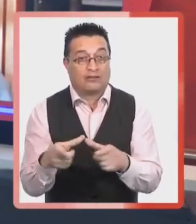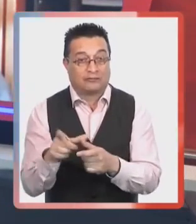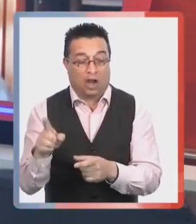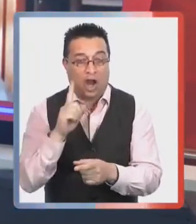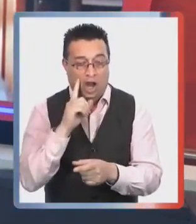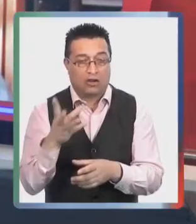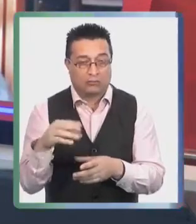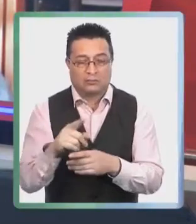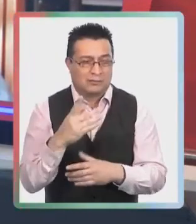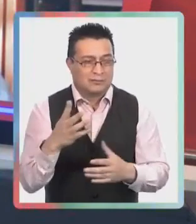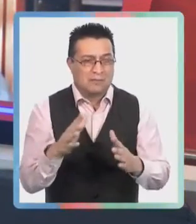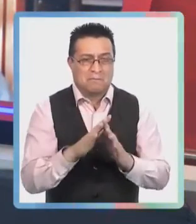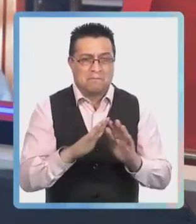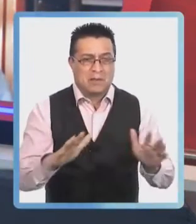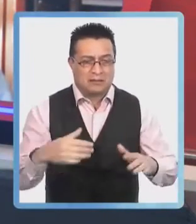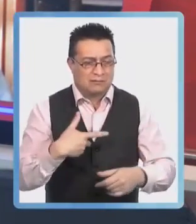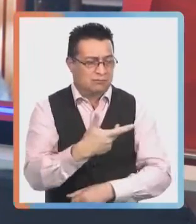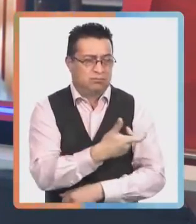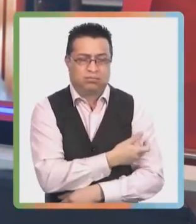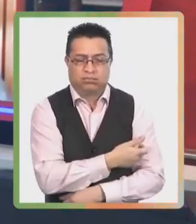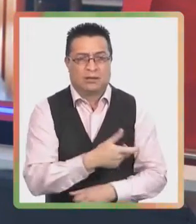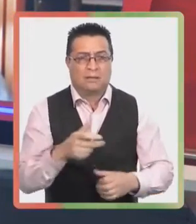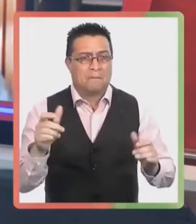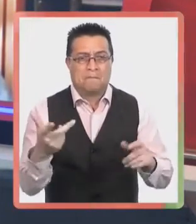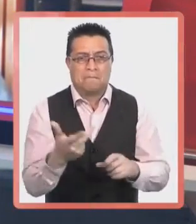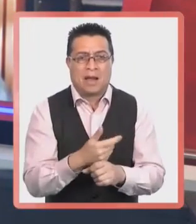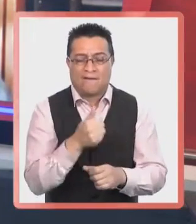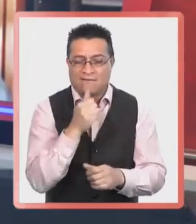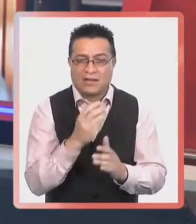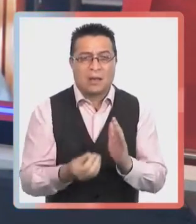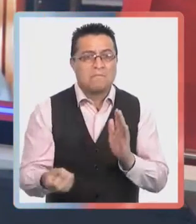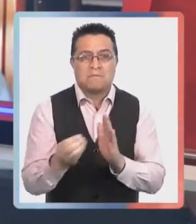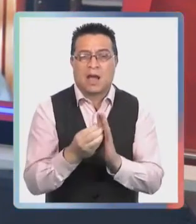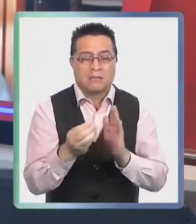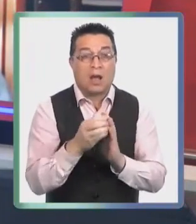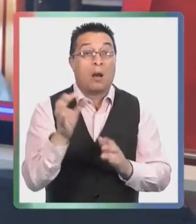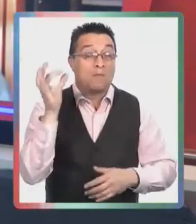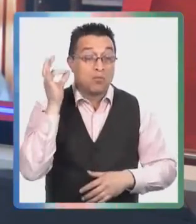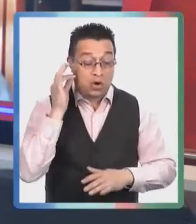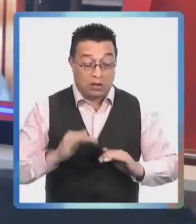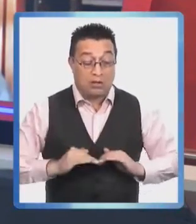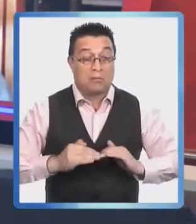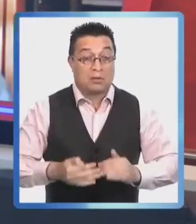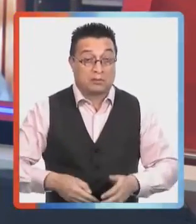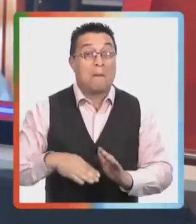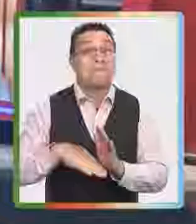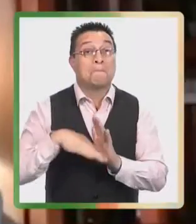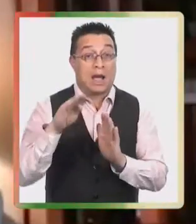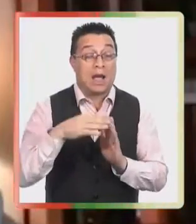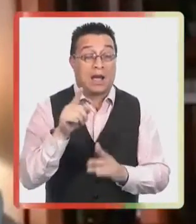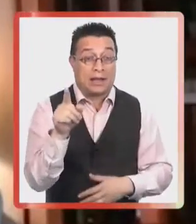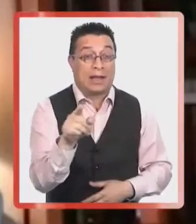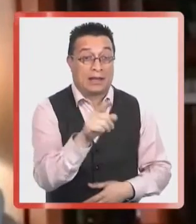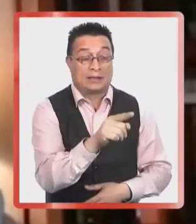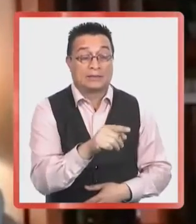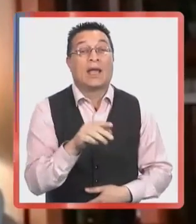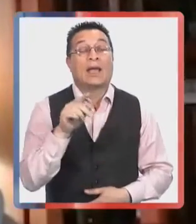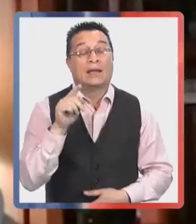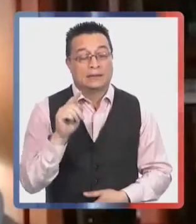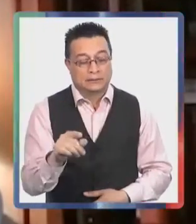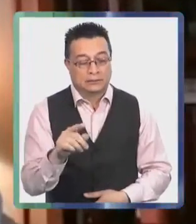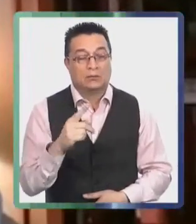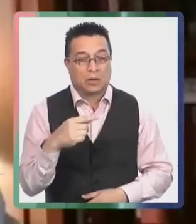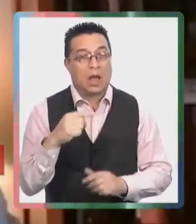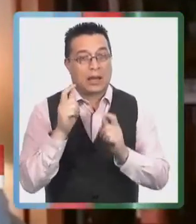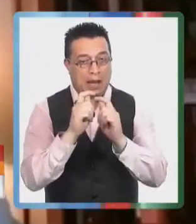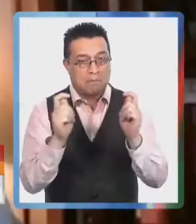Vacunas, que era terrible la tasa de vacunación, sobre todo, fíjate, en las mujeres embarazadas. Entonces yo creo que hay que